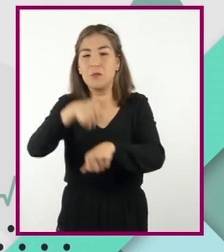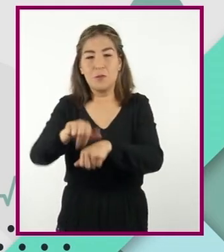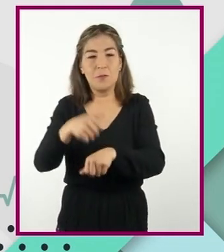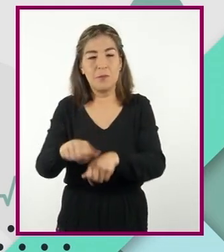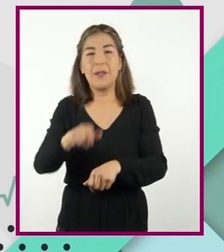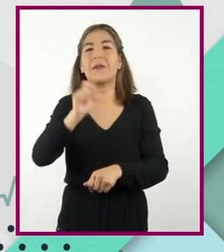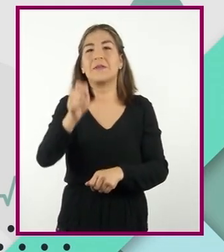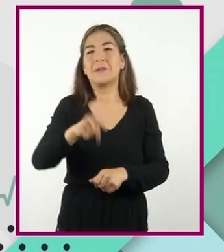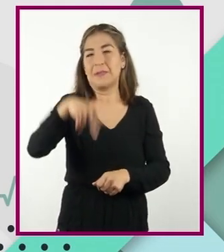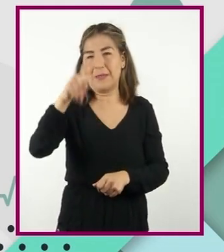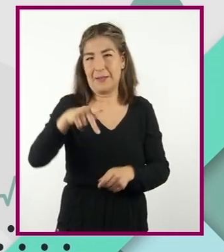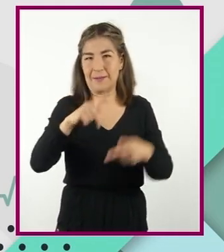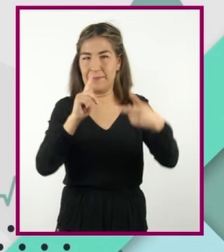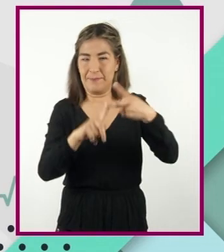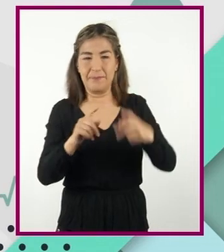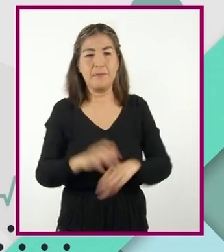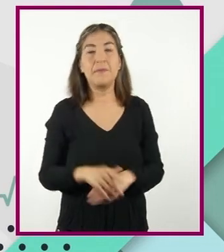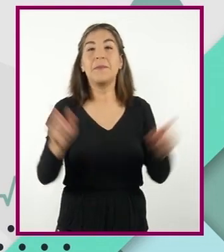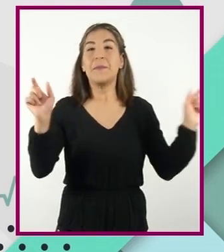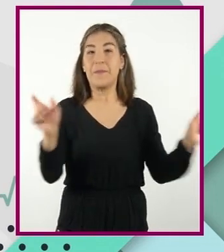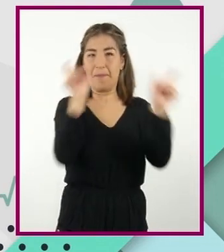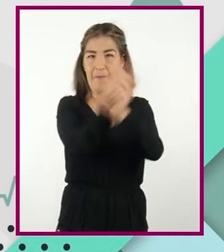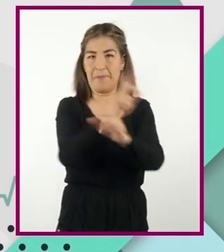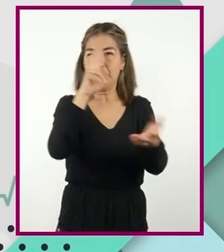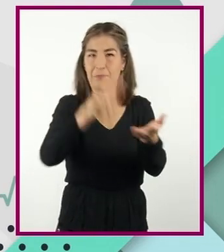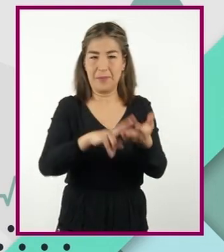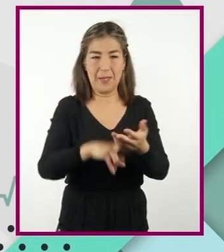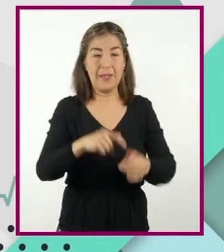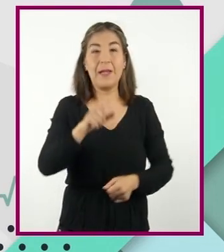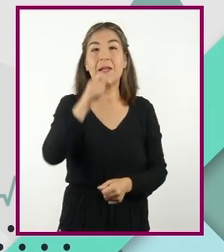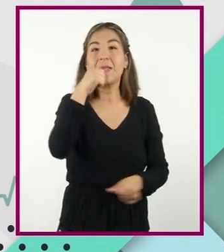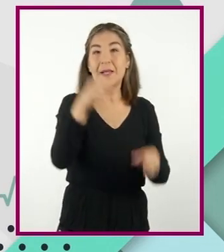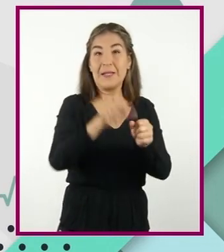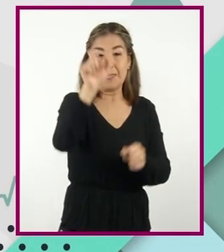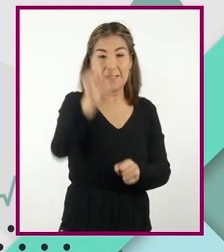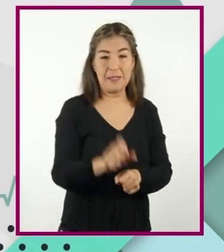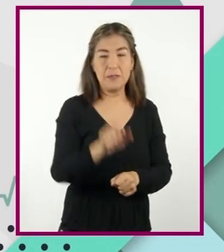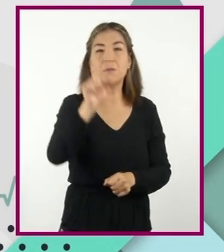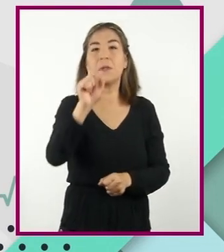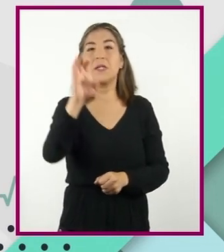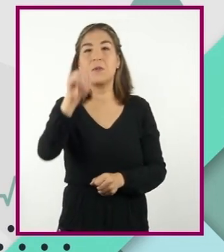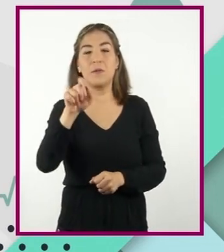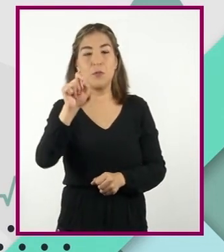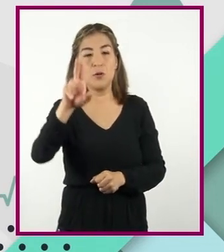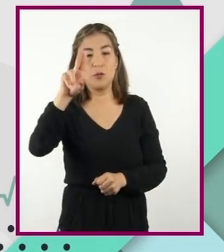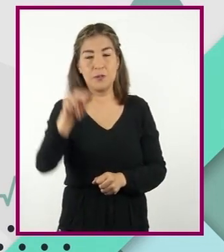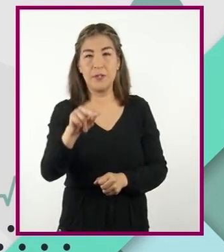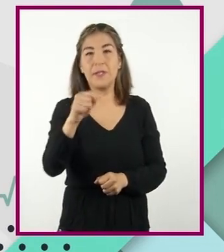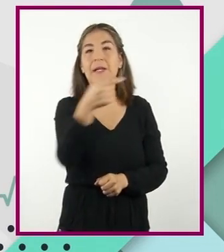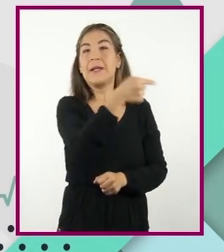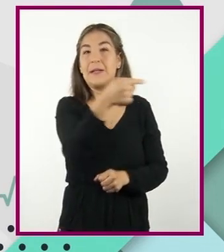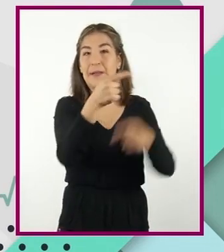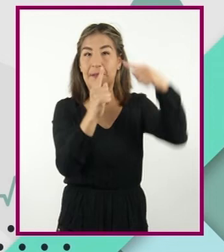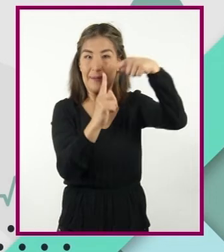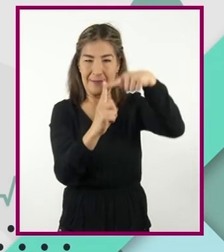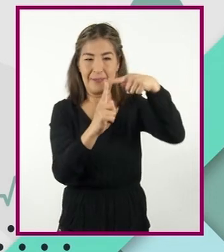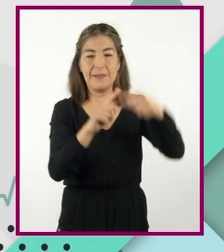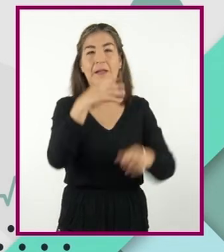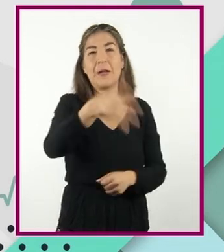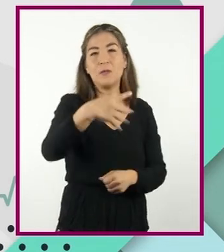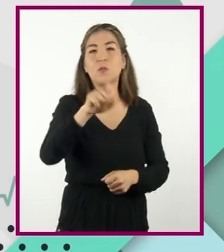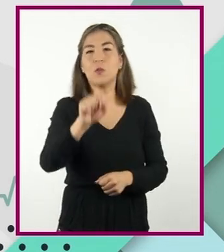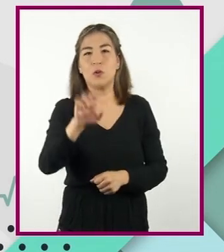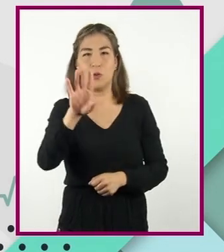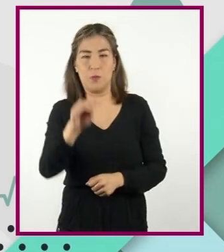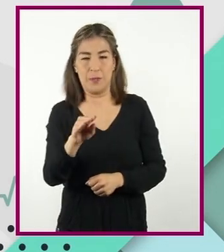proporcionalidad directa. Sustituimos los valores X es igual a 29.80 entre